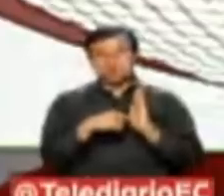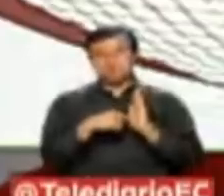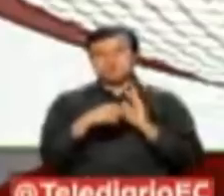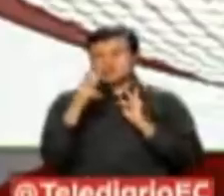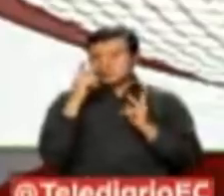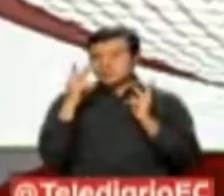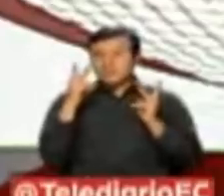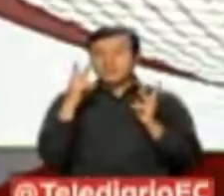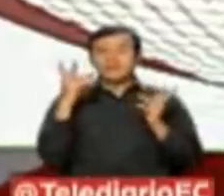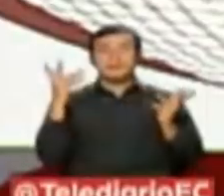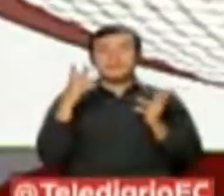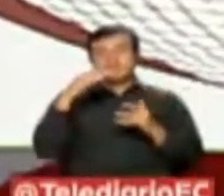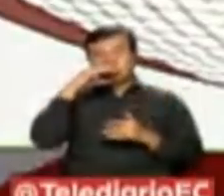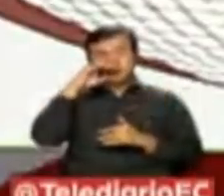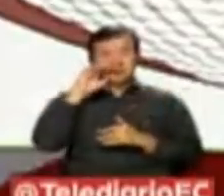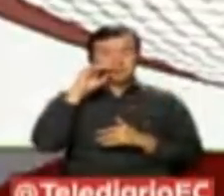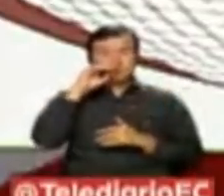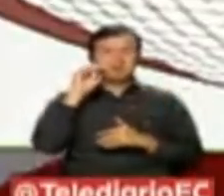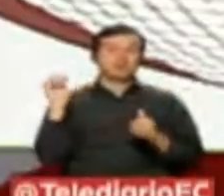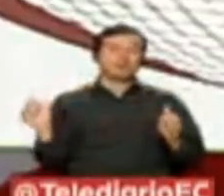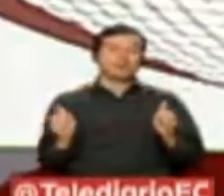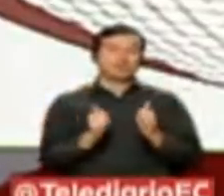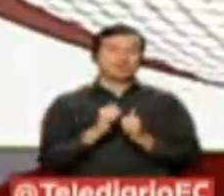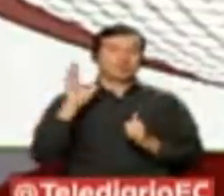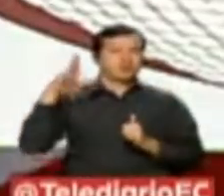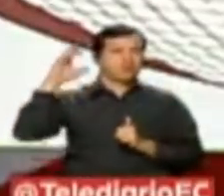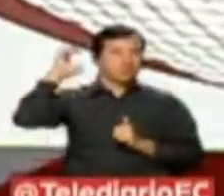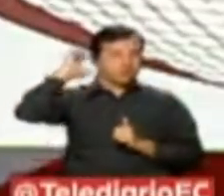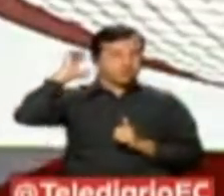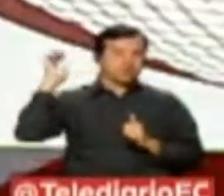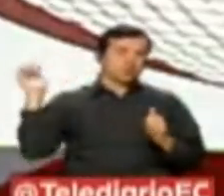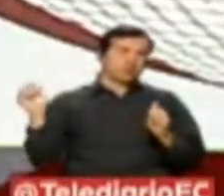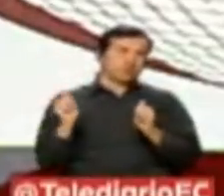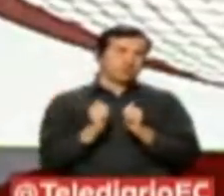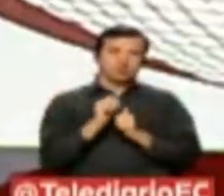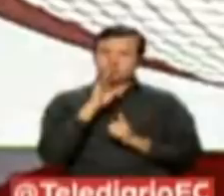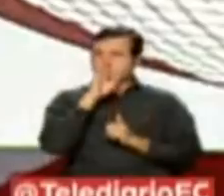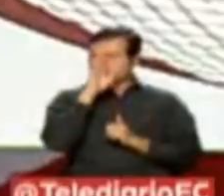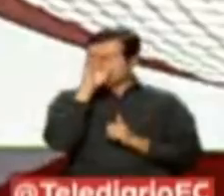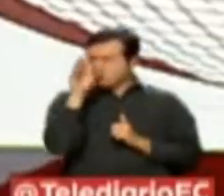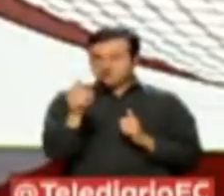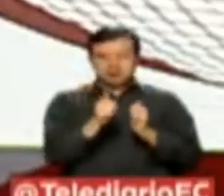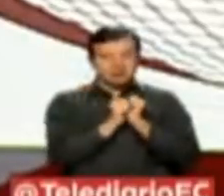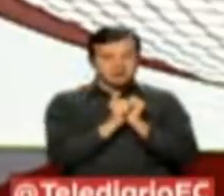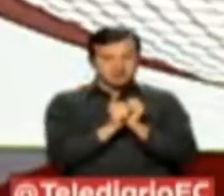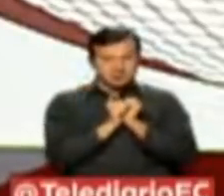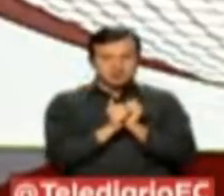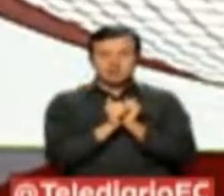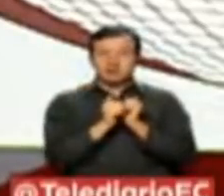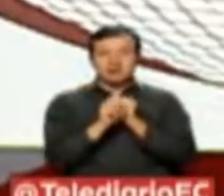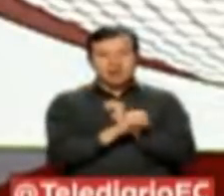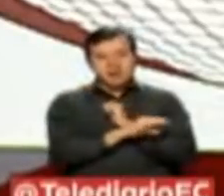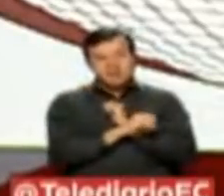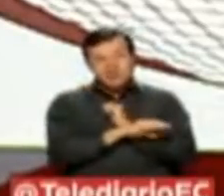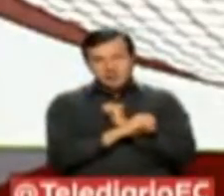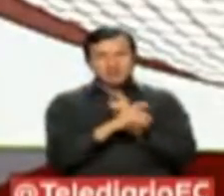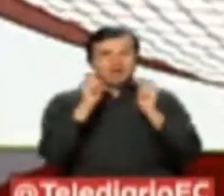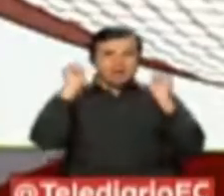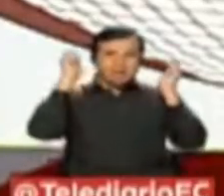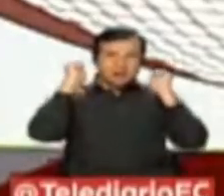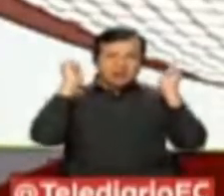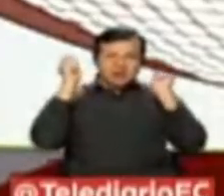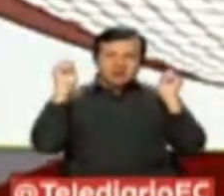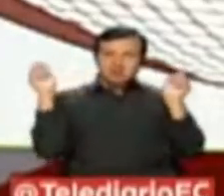presente la figura de jaime nebot acompañando la campaña y la comunicación de distinta viteri y están hablando en este